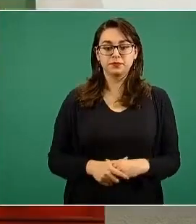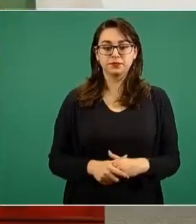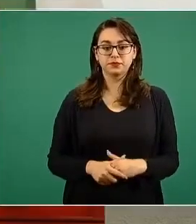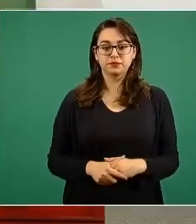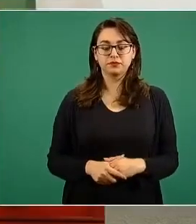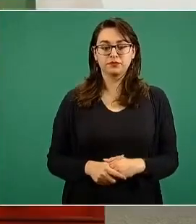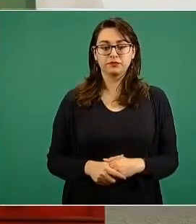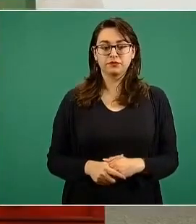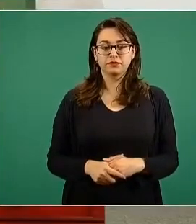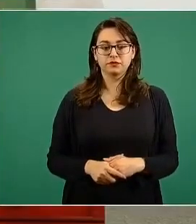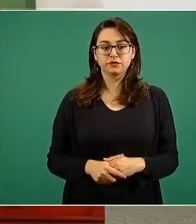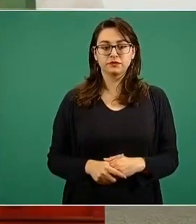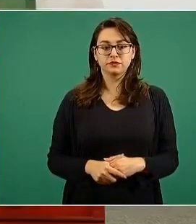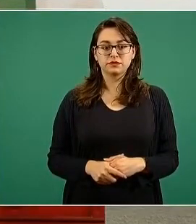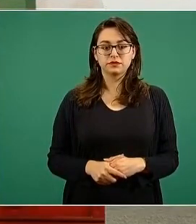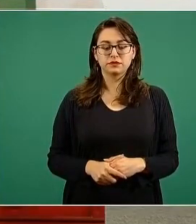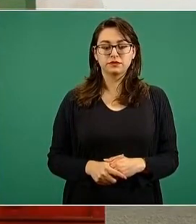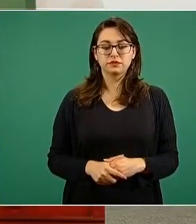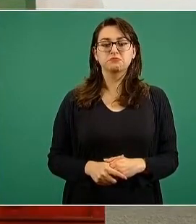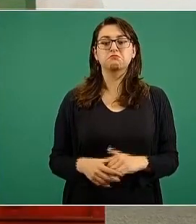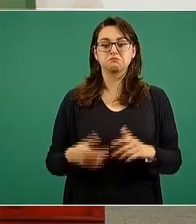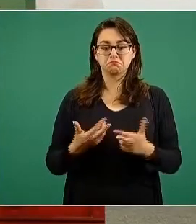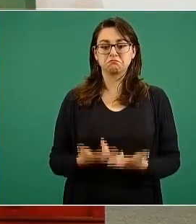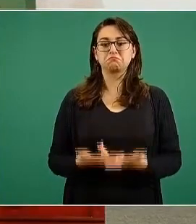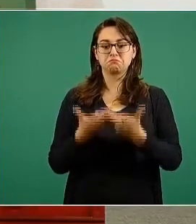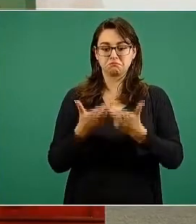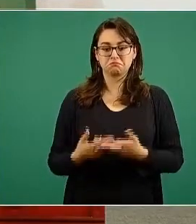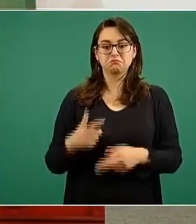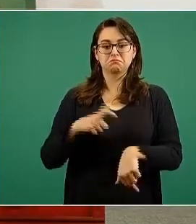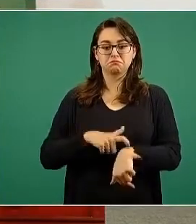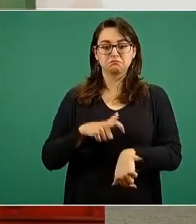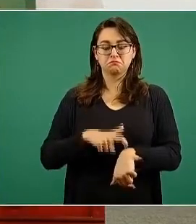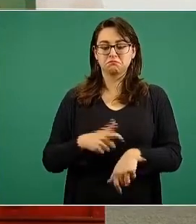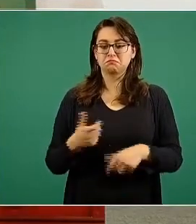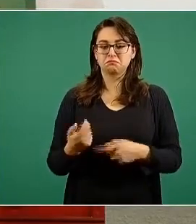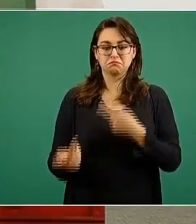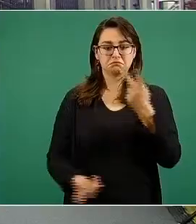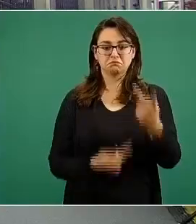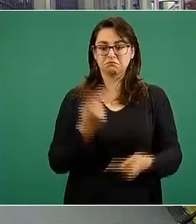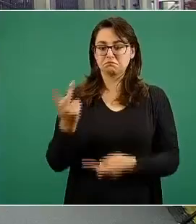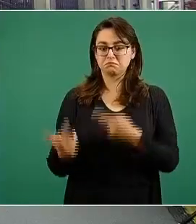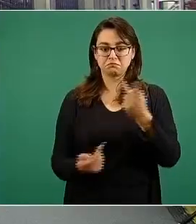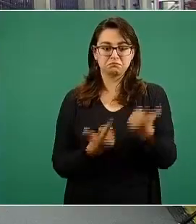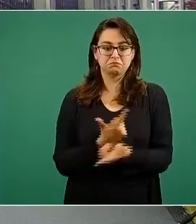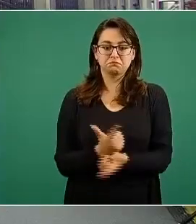Vamos a tener suficiente tiempo para platicar, por favor.